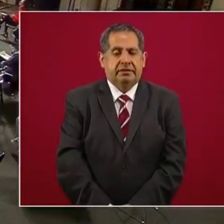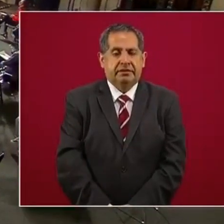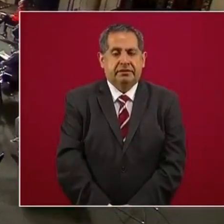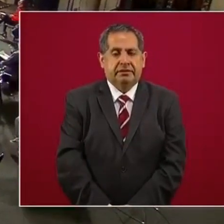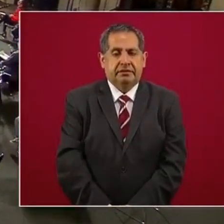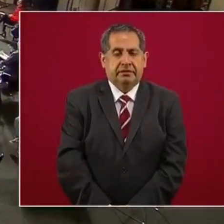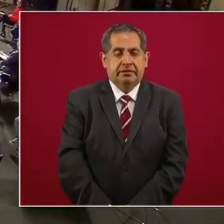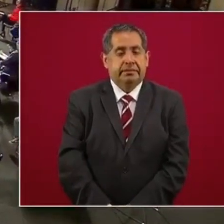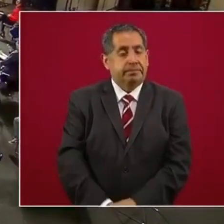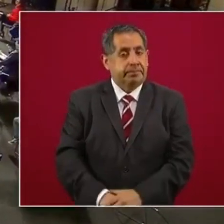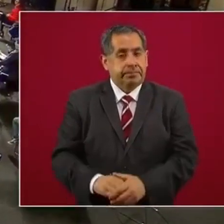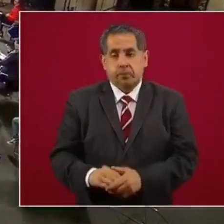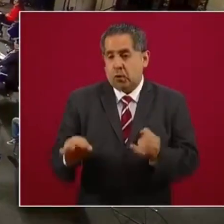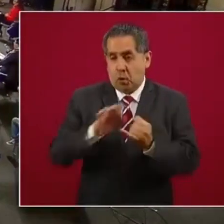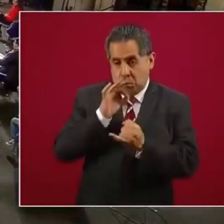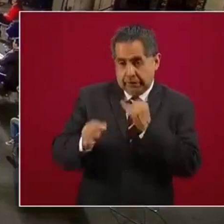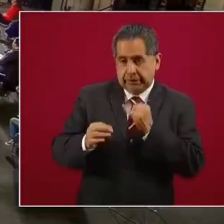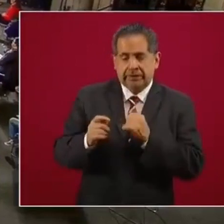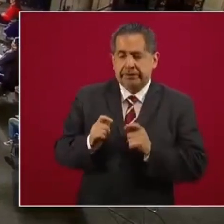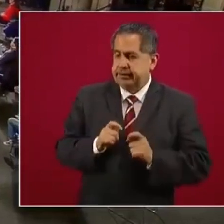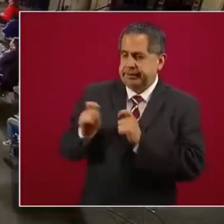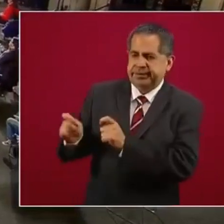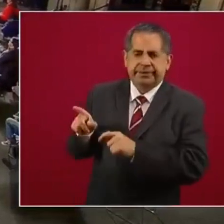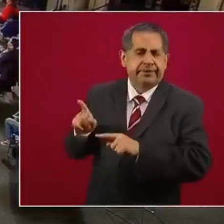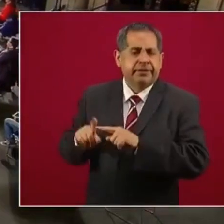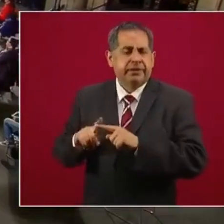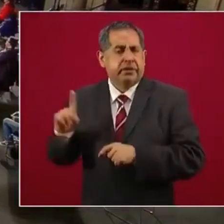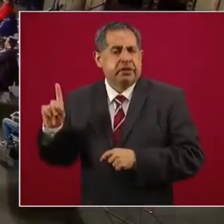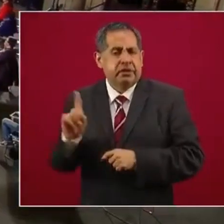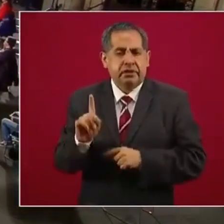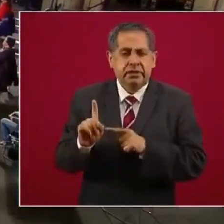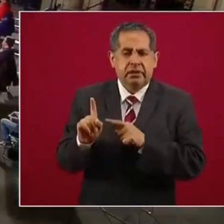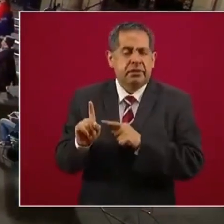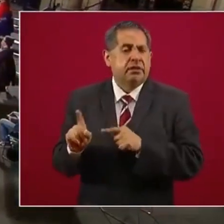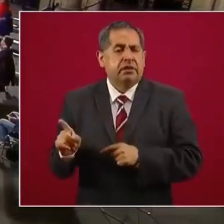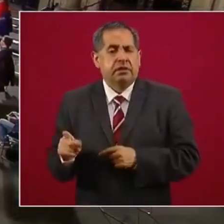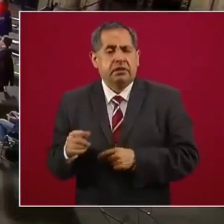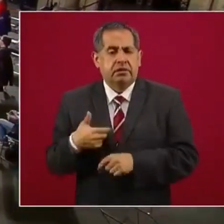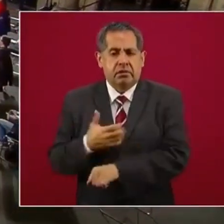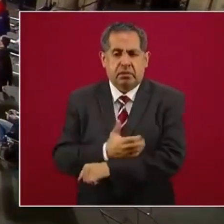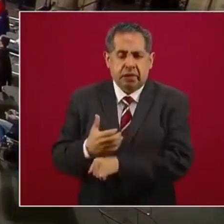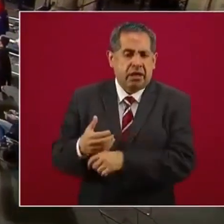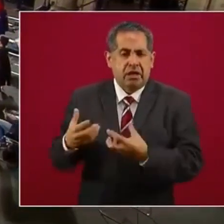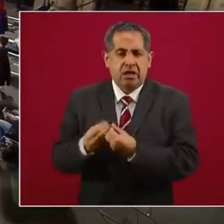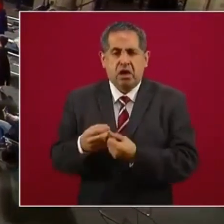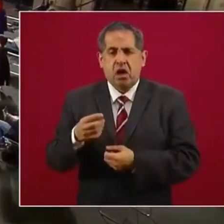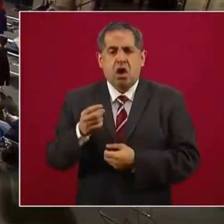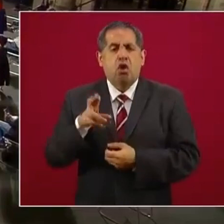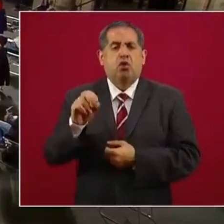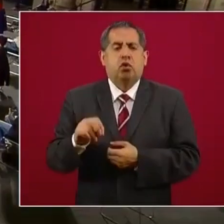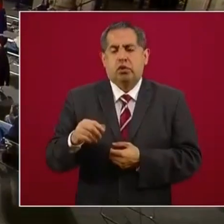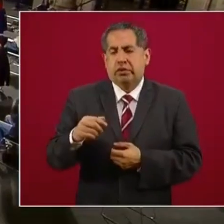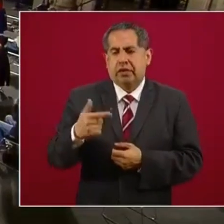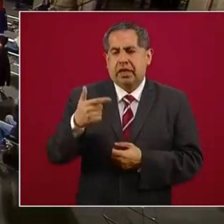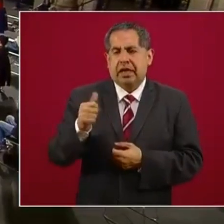Bueno, y para concluir, le vamos a pedir que haga uso de la palabra a nuestro colega, muy querido colega, el doctor Hugo